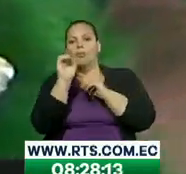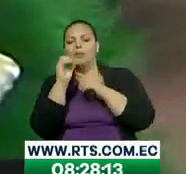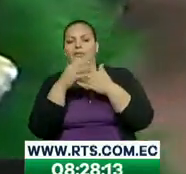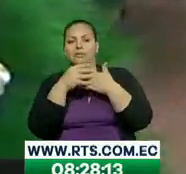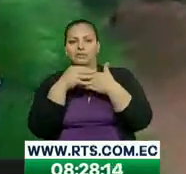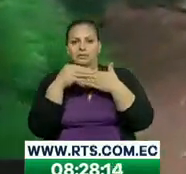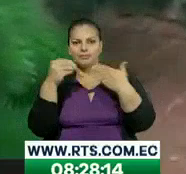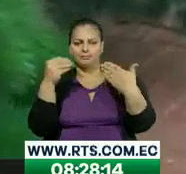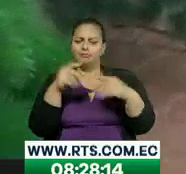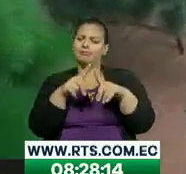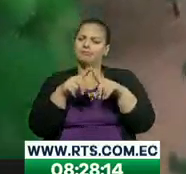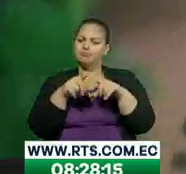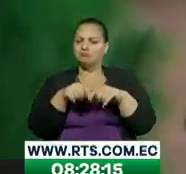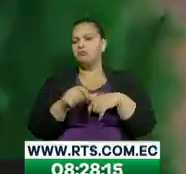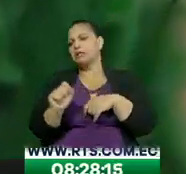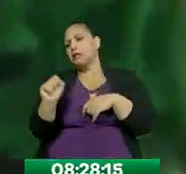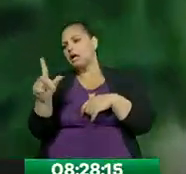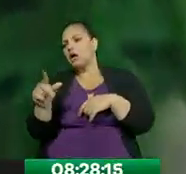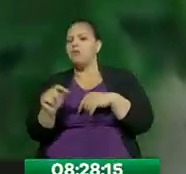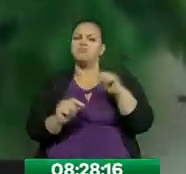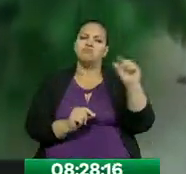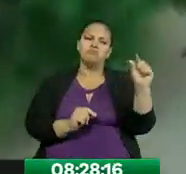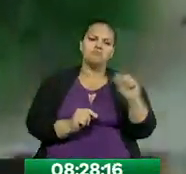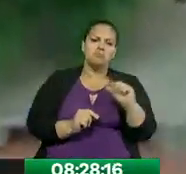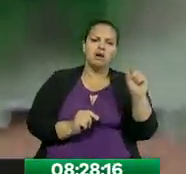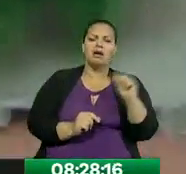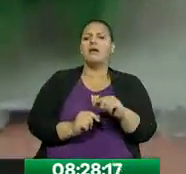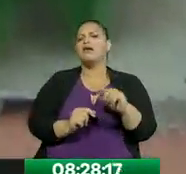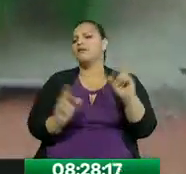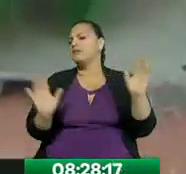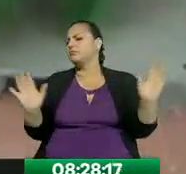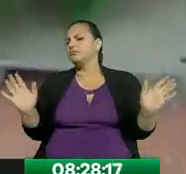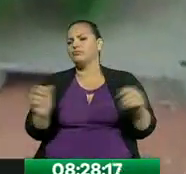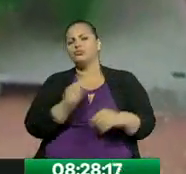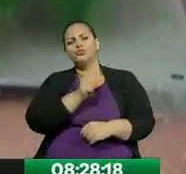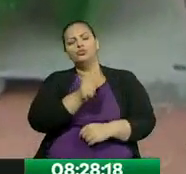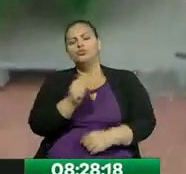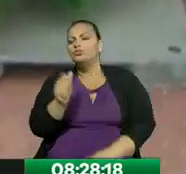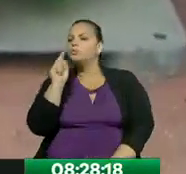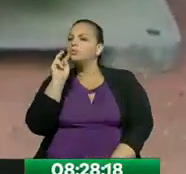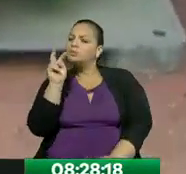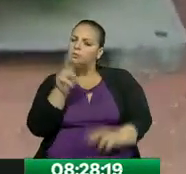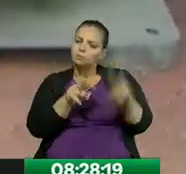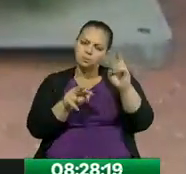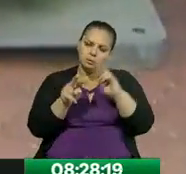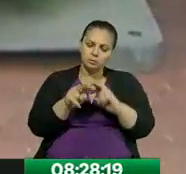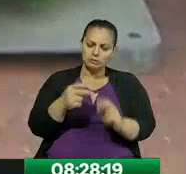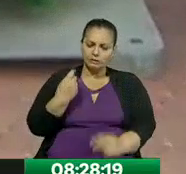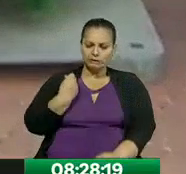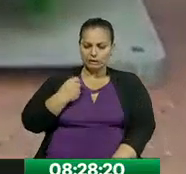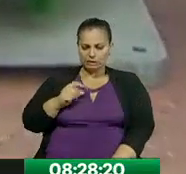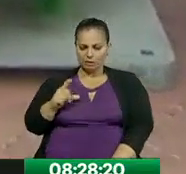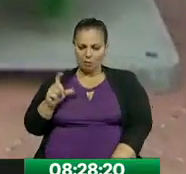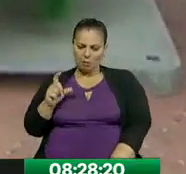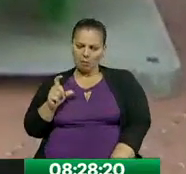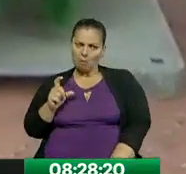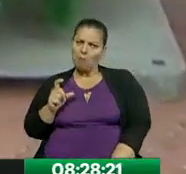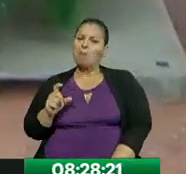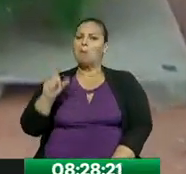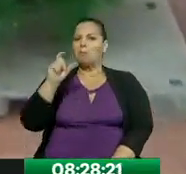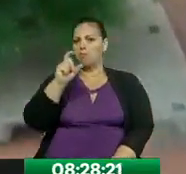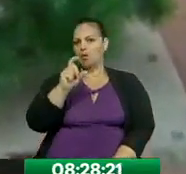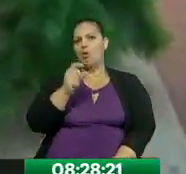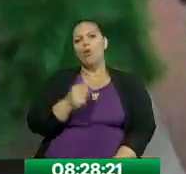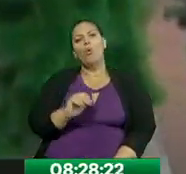del presupuesto. Aquí se ajustan los queridos señores comerciantes con lo que tiene. Fin de mes, ¿cuánto tiene su